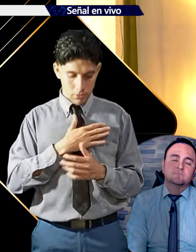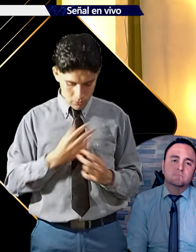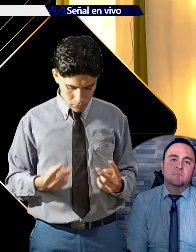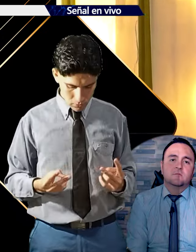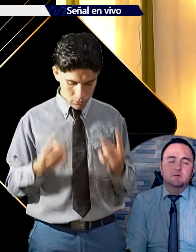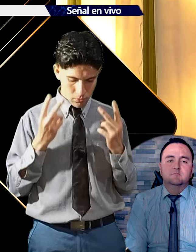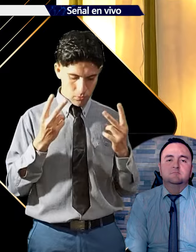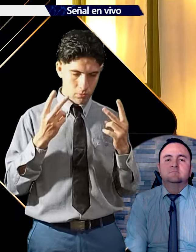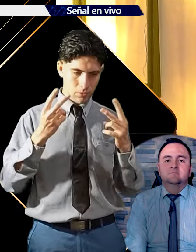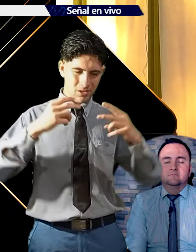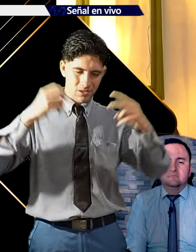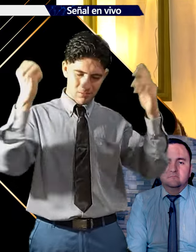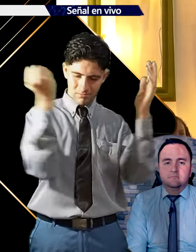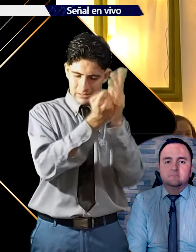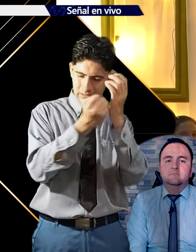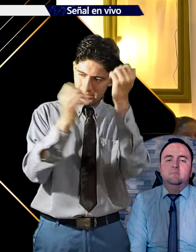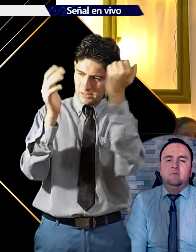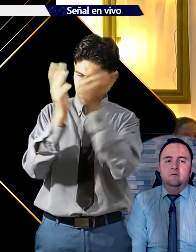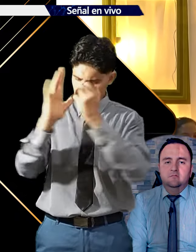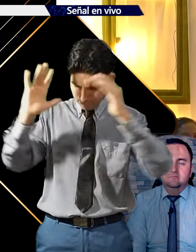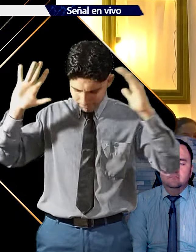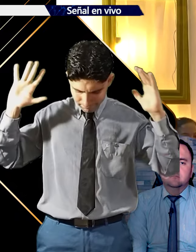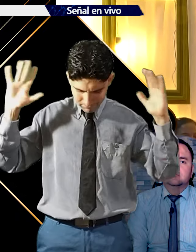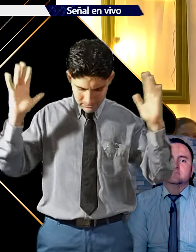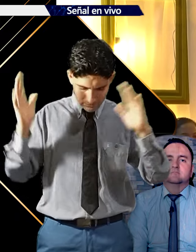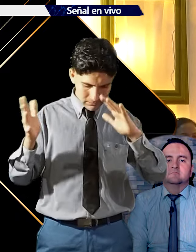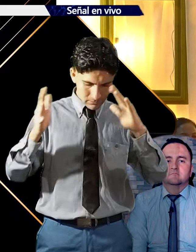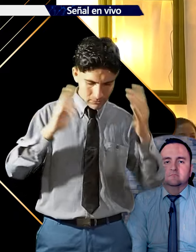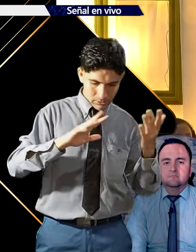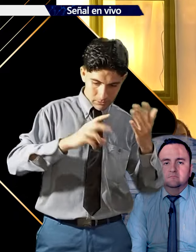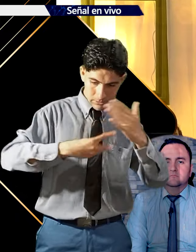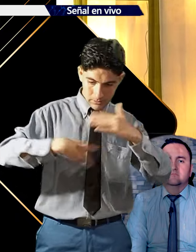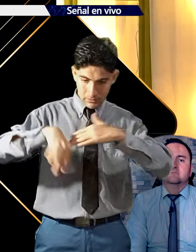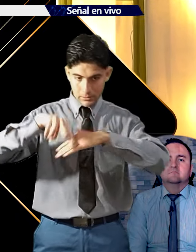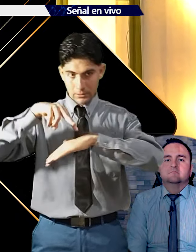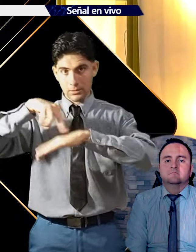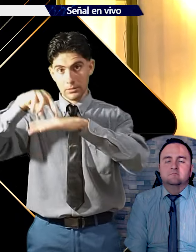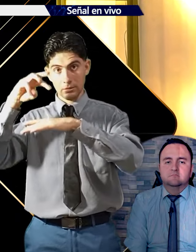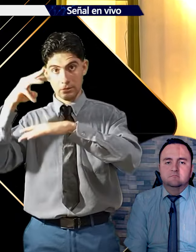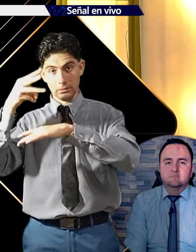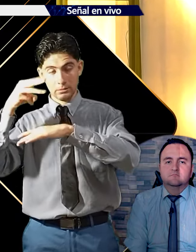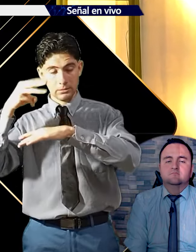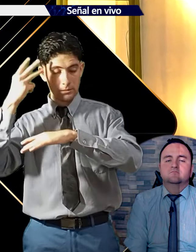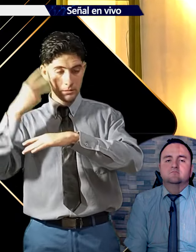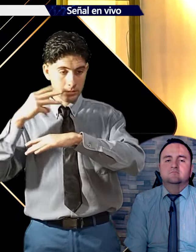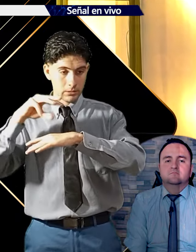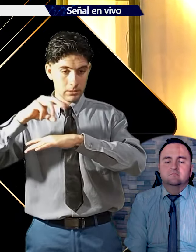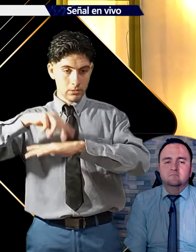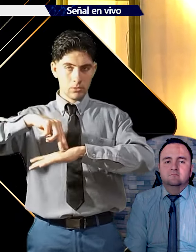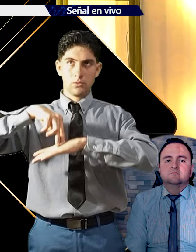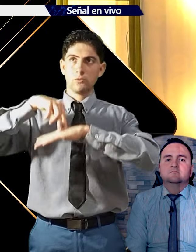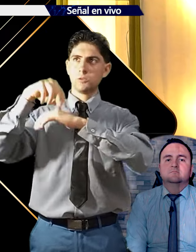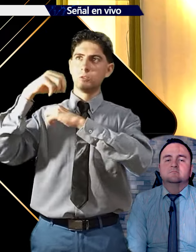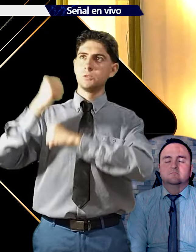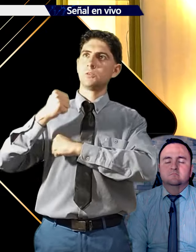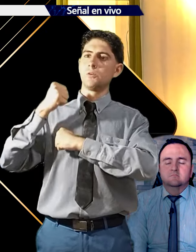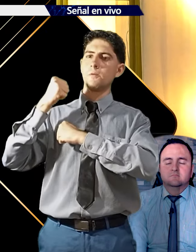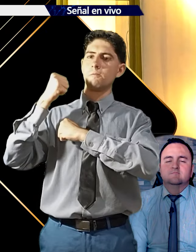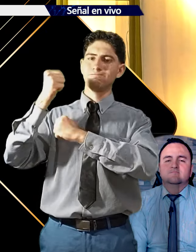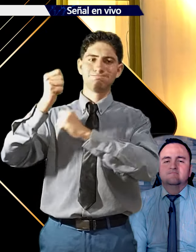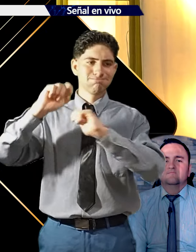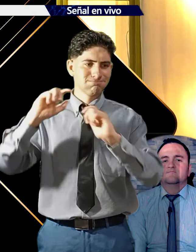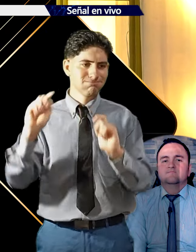nosotros fuésemos enriquecidos. E hizo lo que hizo, se bajó hasta lo sumo, y pero de ahí cuando murió se levantó al tercer día con poder